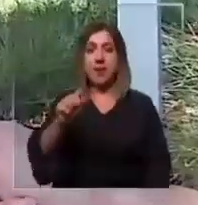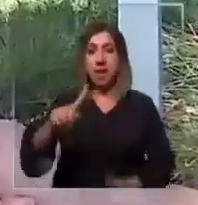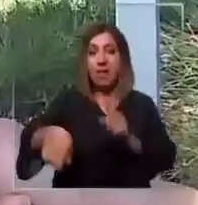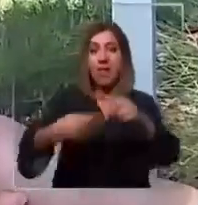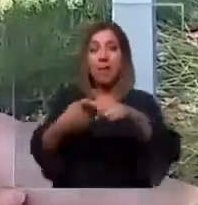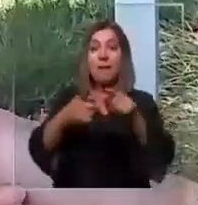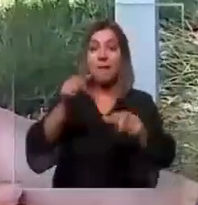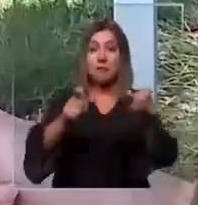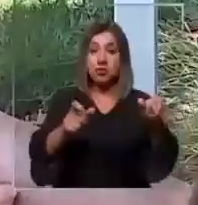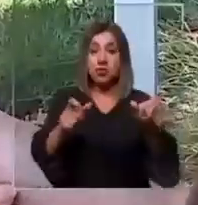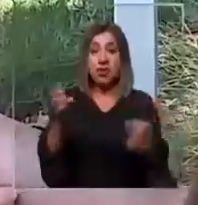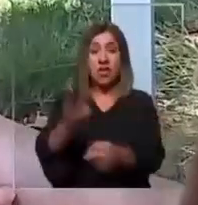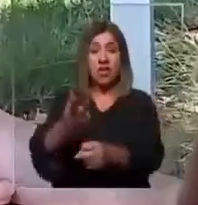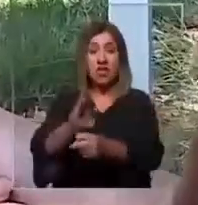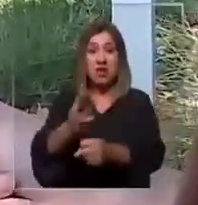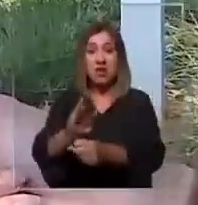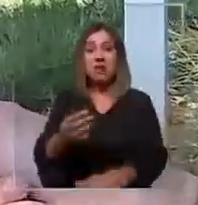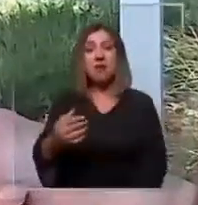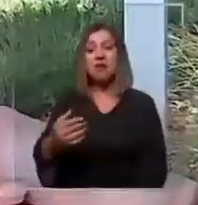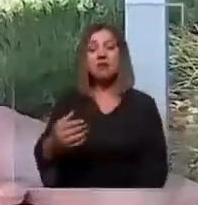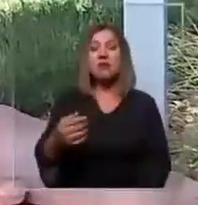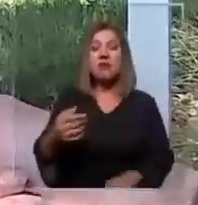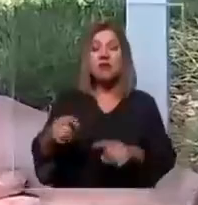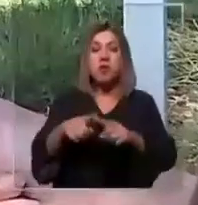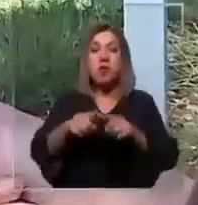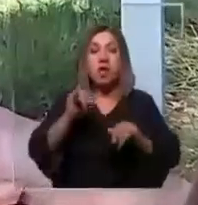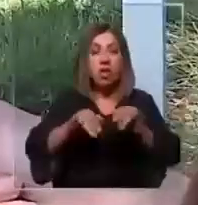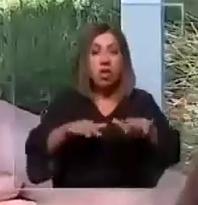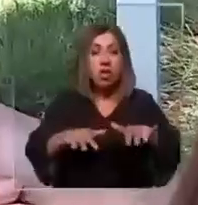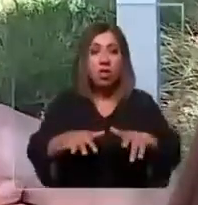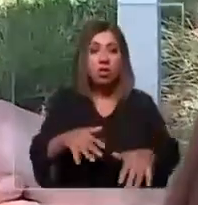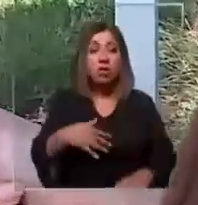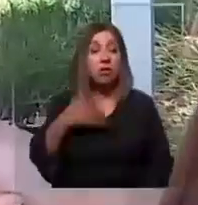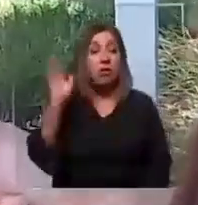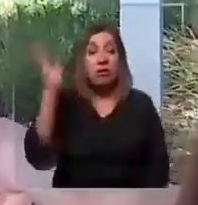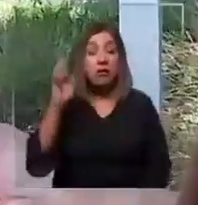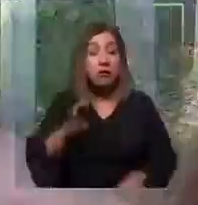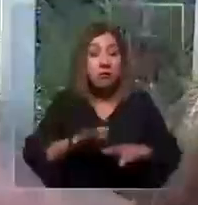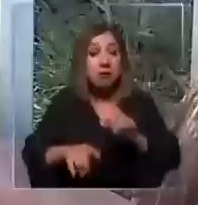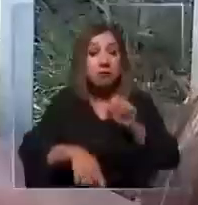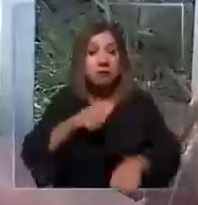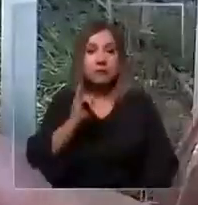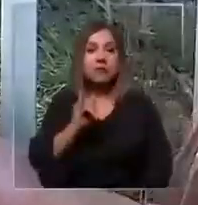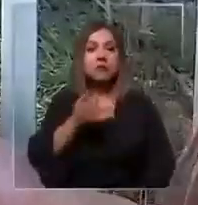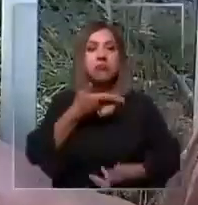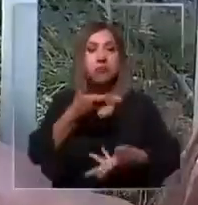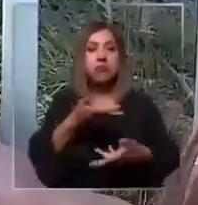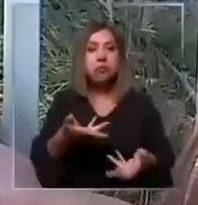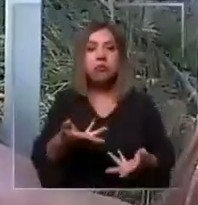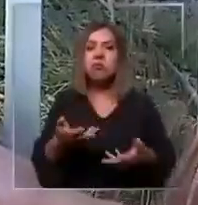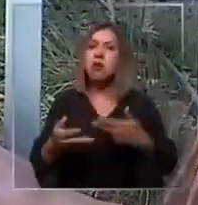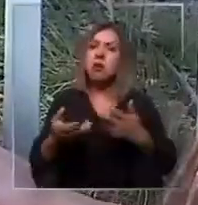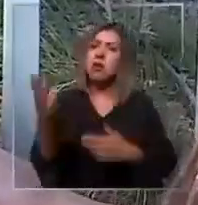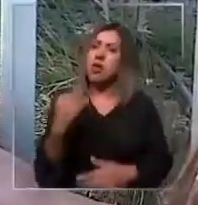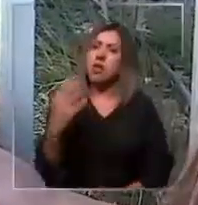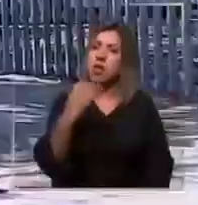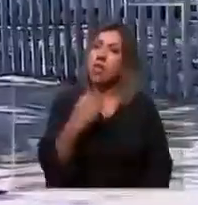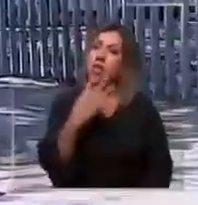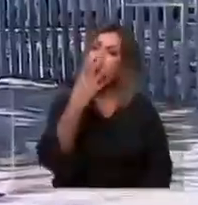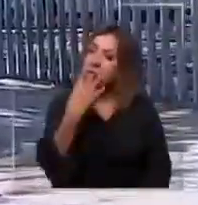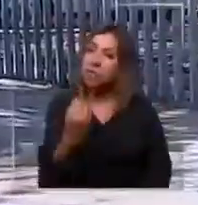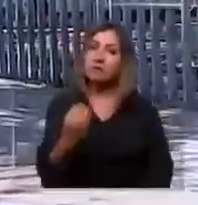con la gente mayor, es la más que usan de repente, porque somos más incautas de repente, porque te envuelven tanto que uno